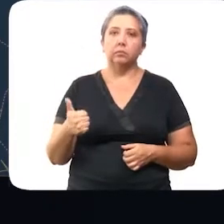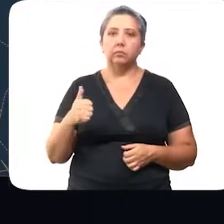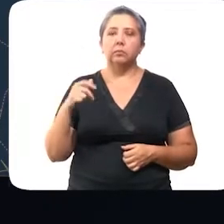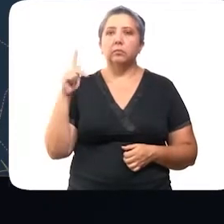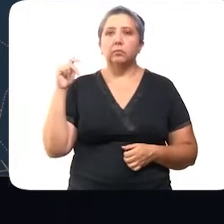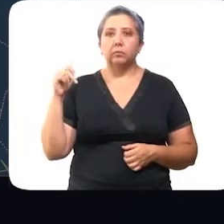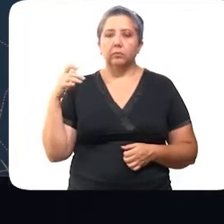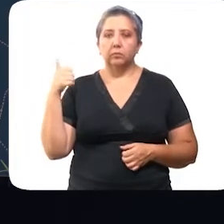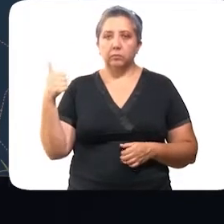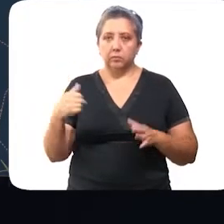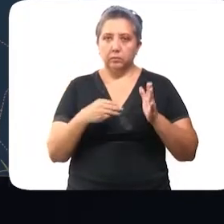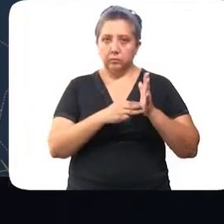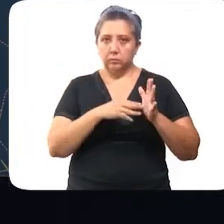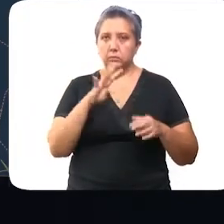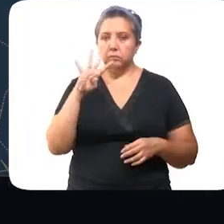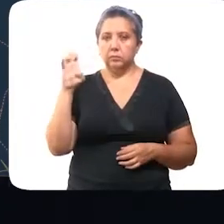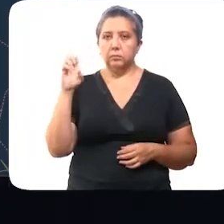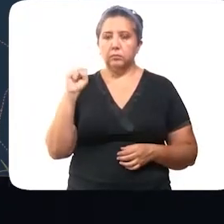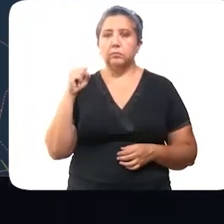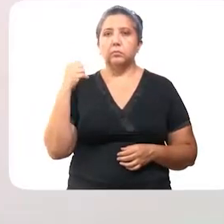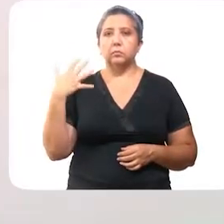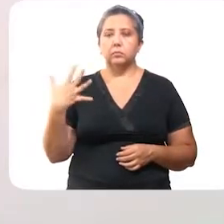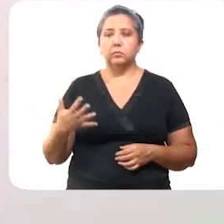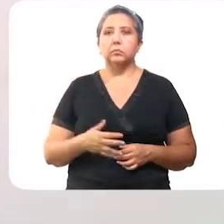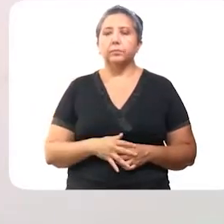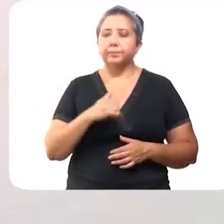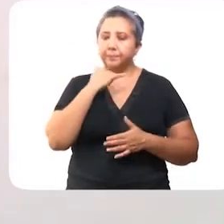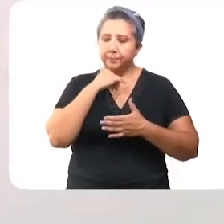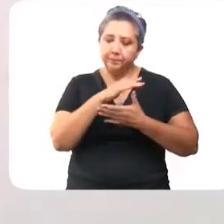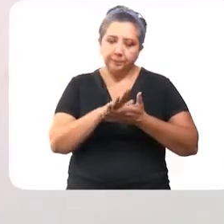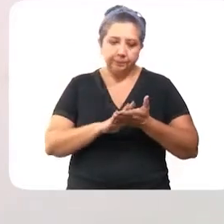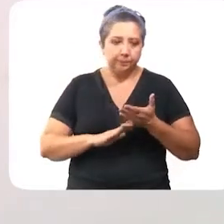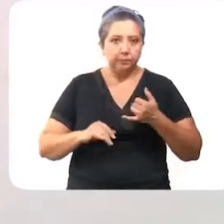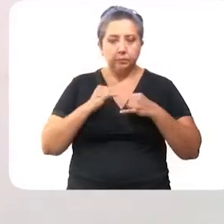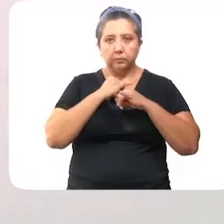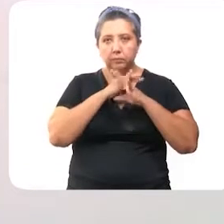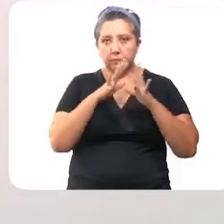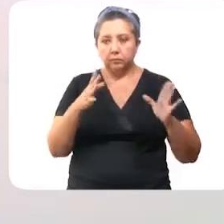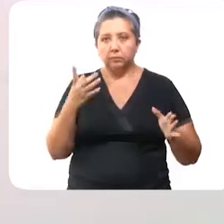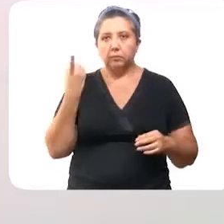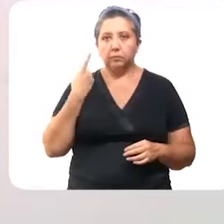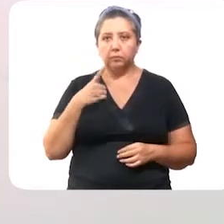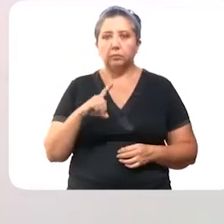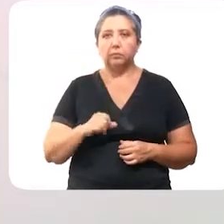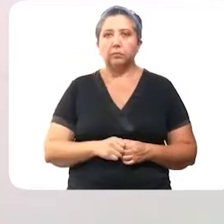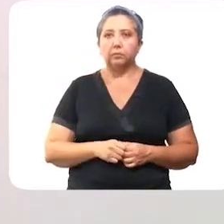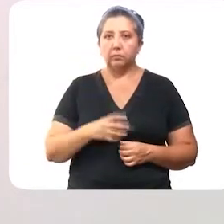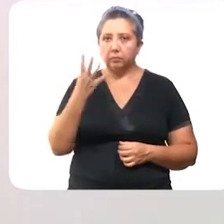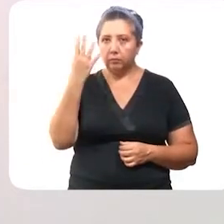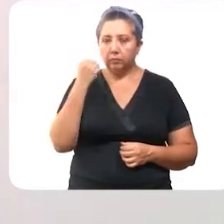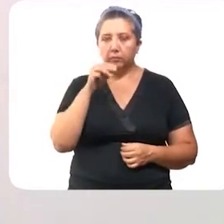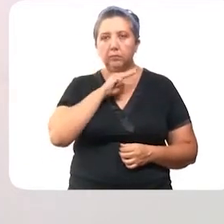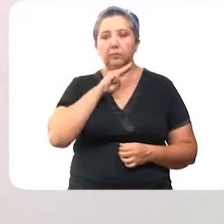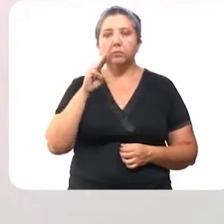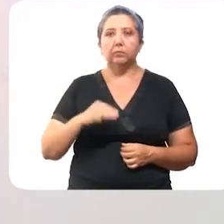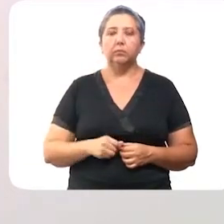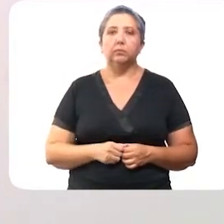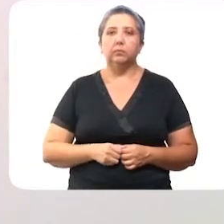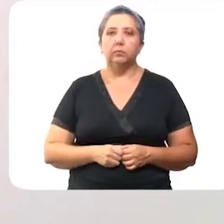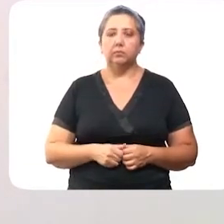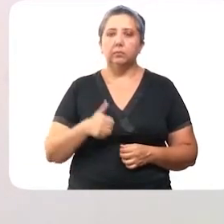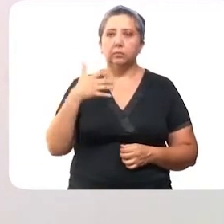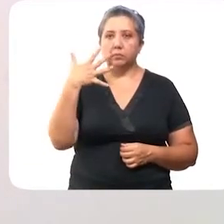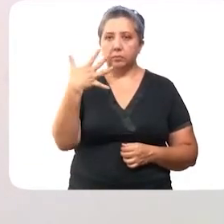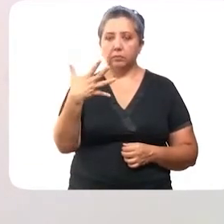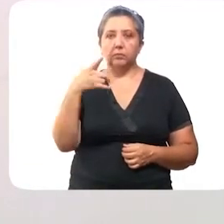la zona poniente 6.465. Lamentablemente, en este parte médico informamos de 9 fallecimientos.